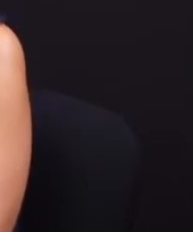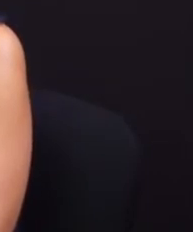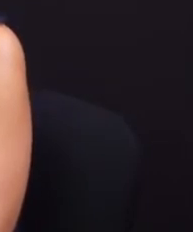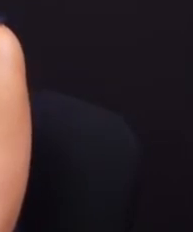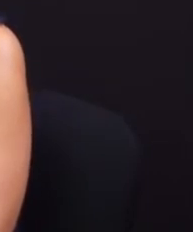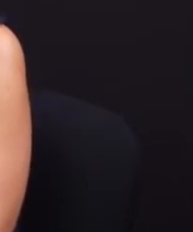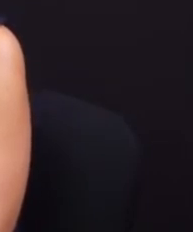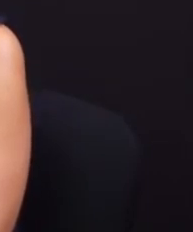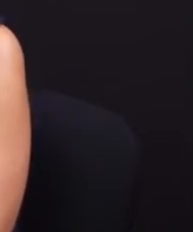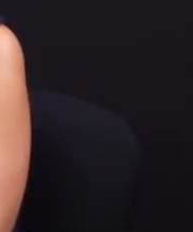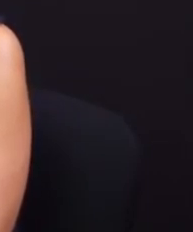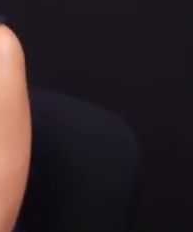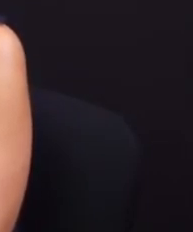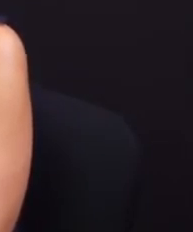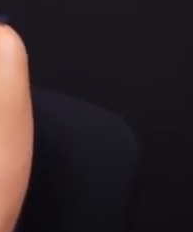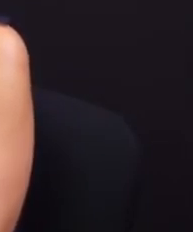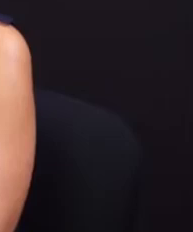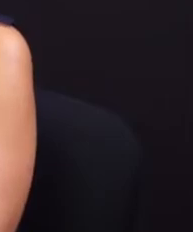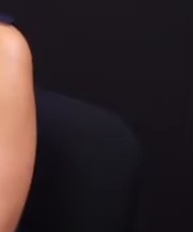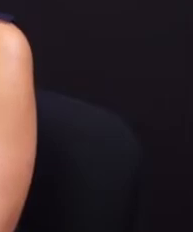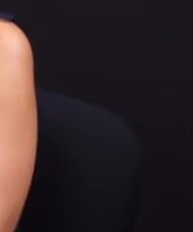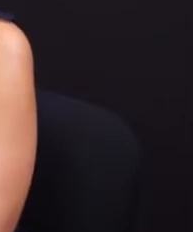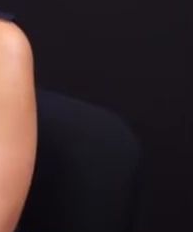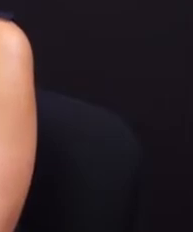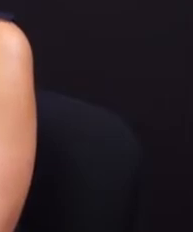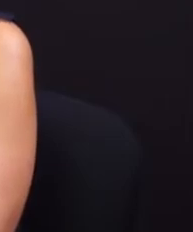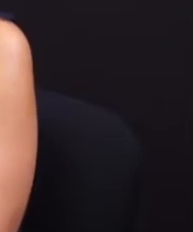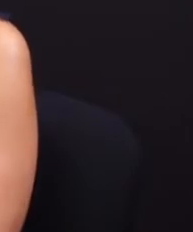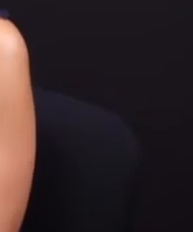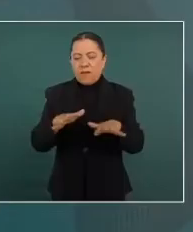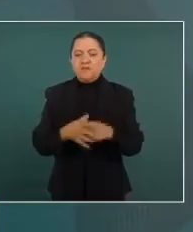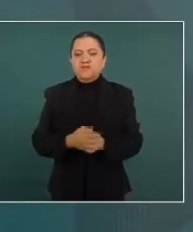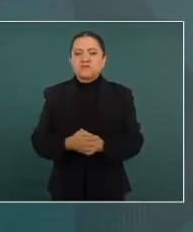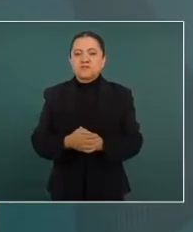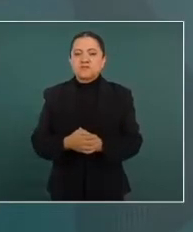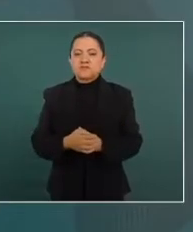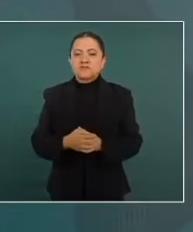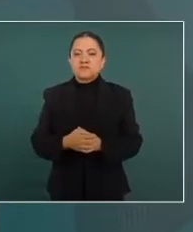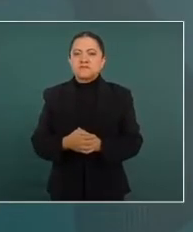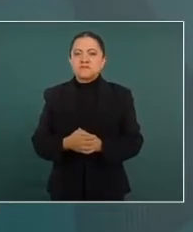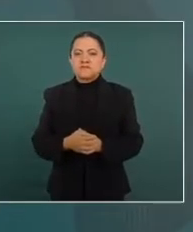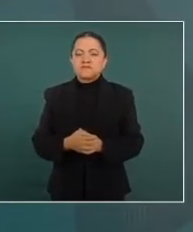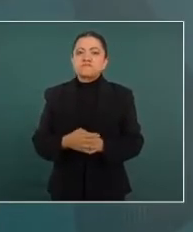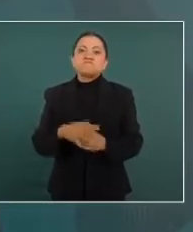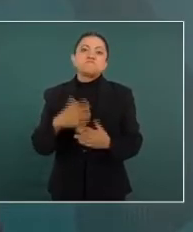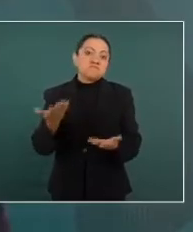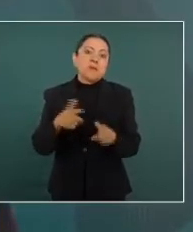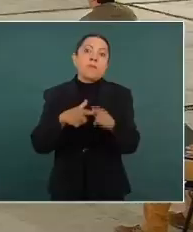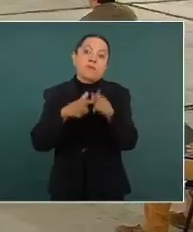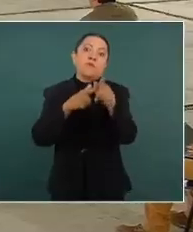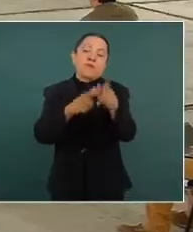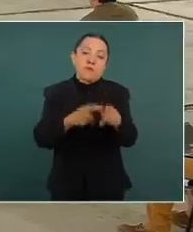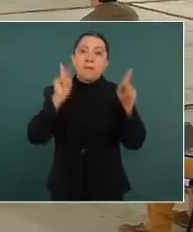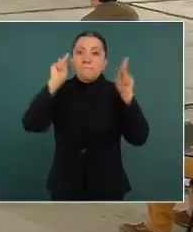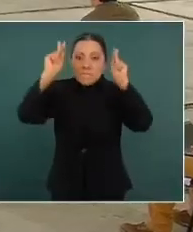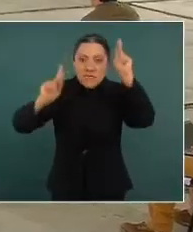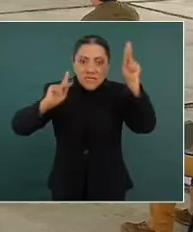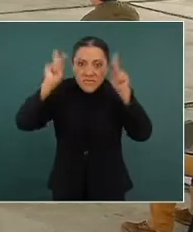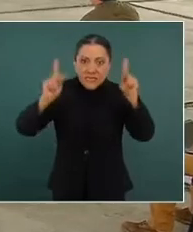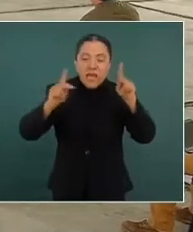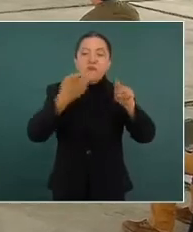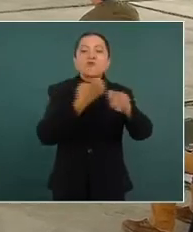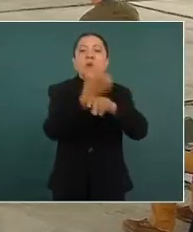el proyecto de la Cuarta Transformación, según reconocen medios locales. López Obrador ha iniciado una cruzada contra